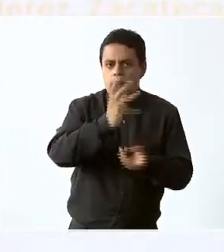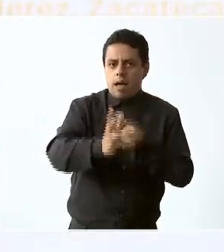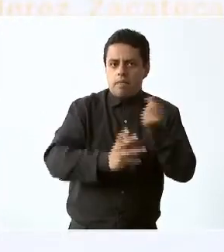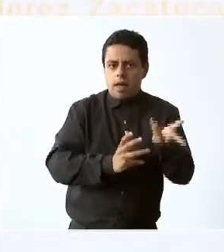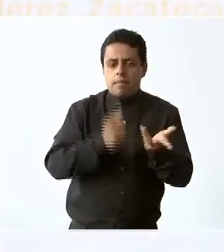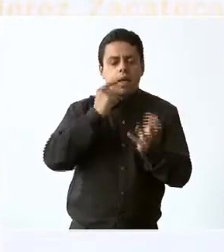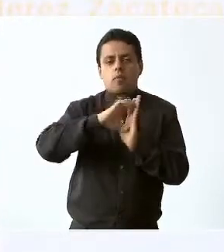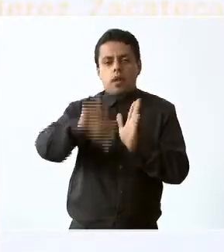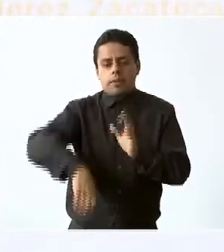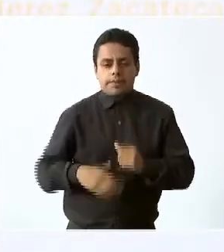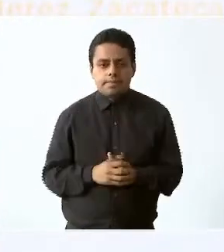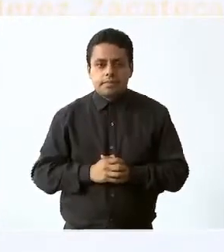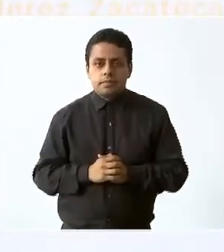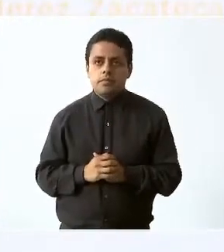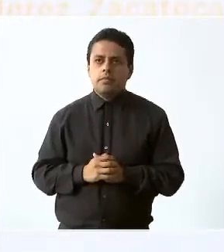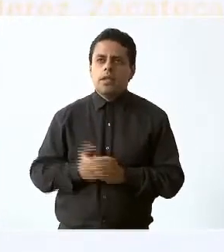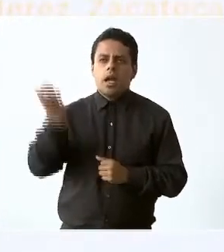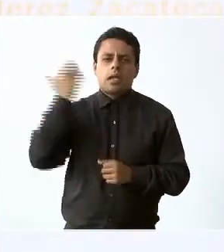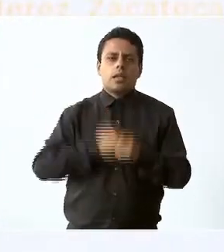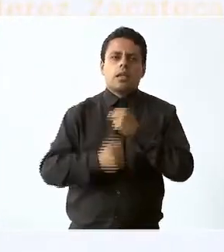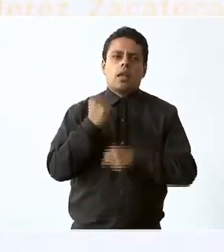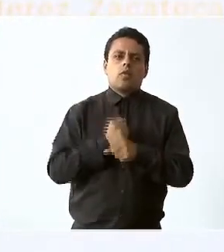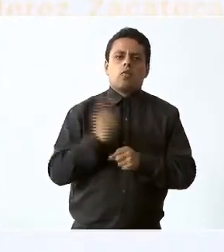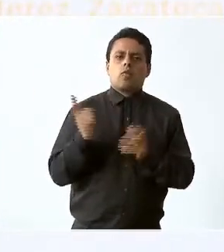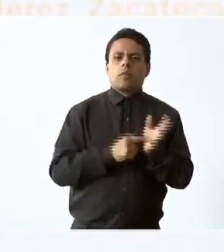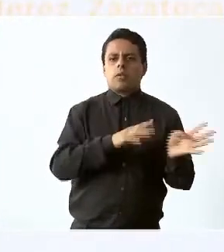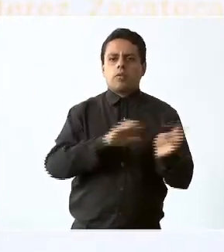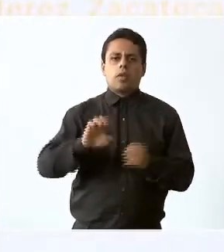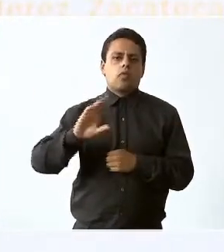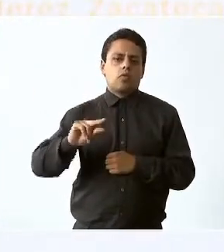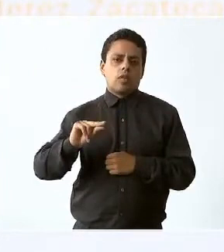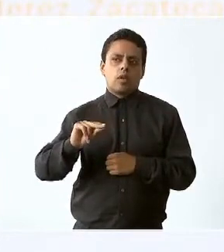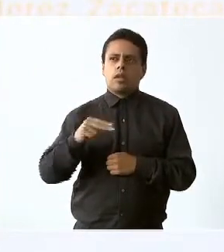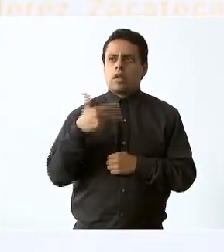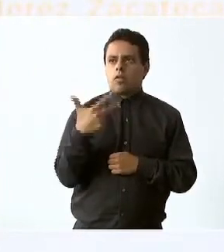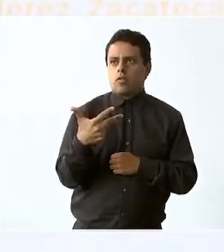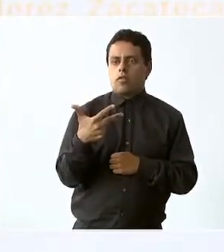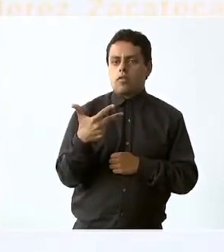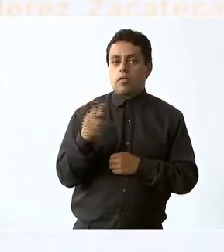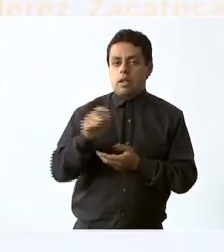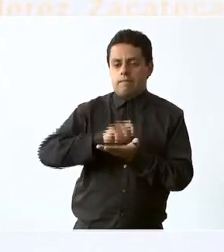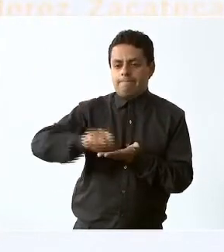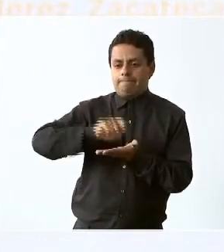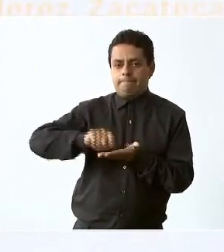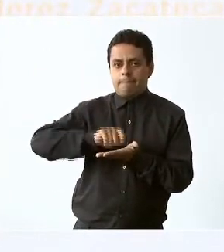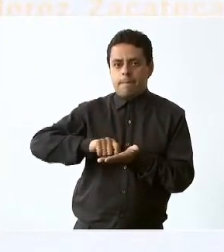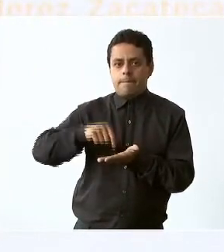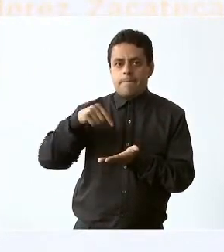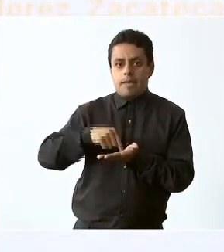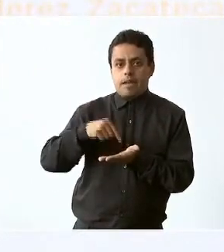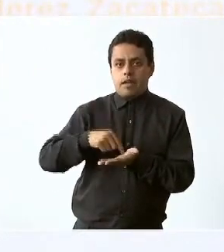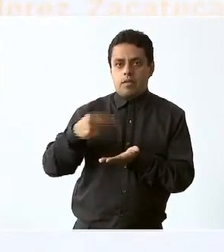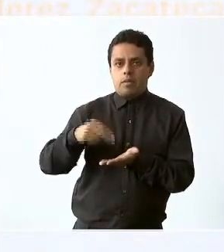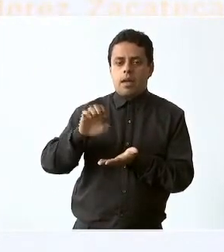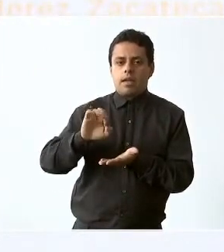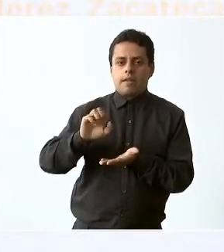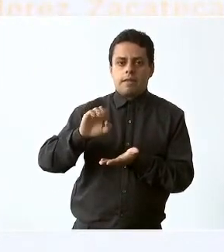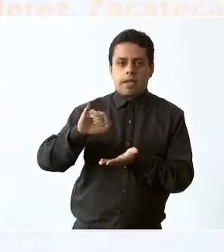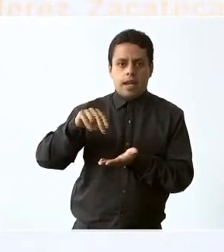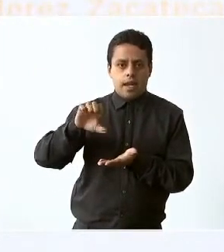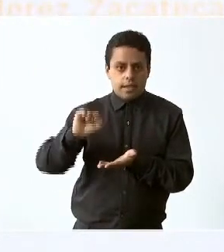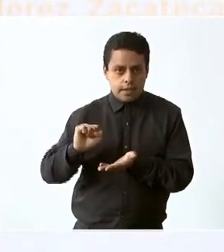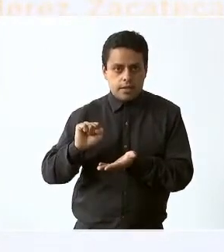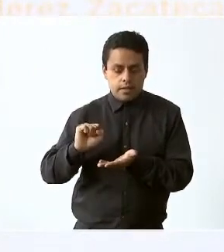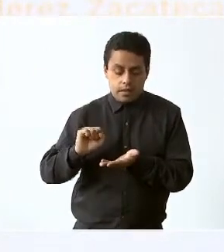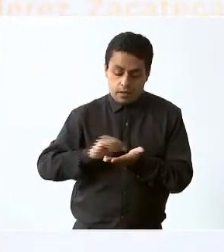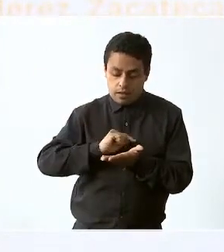Por ejemplo, en 1988 publica Espinelas